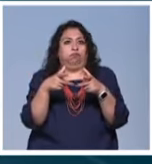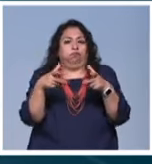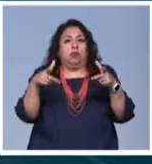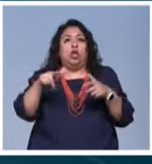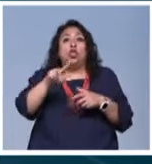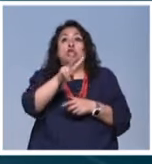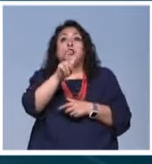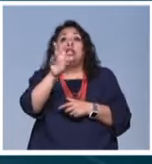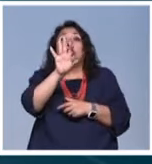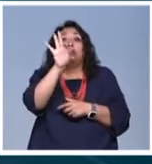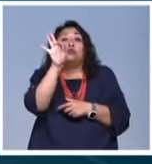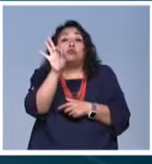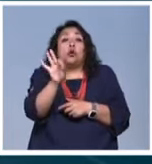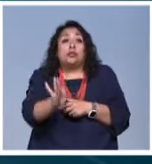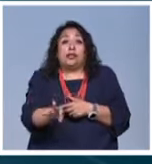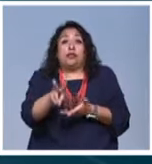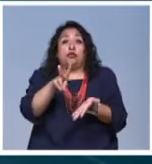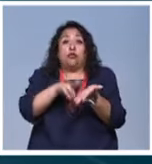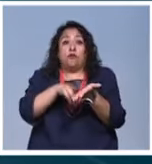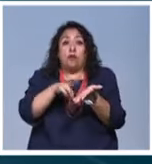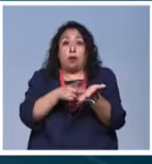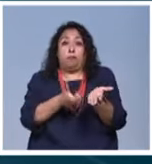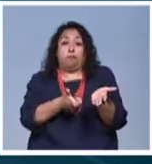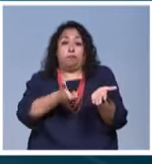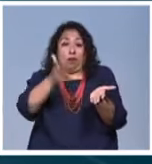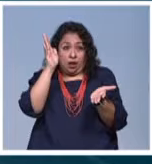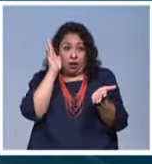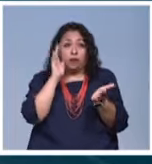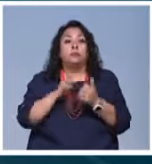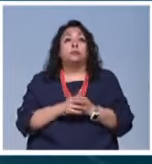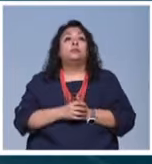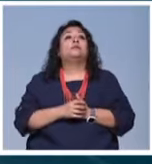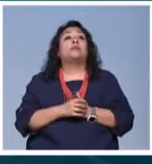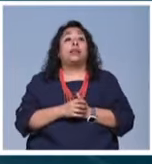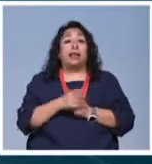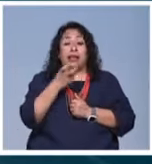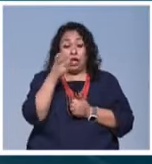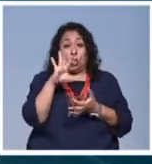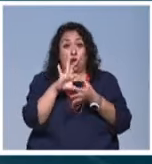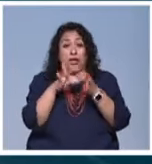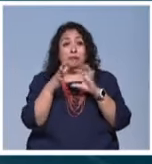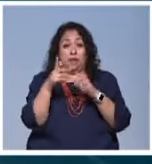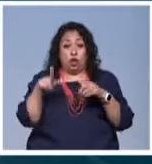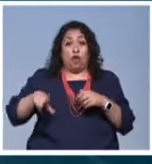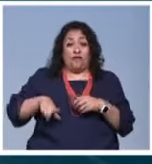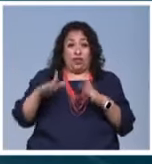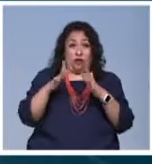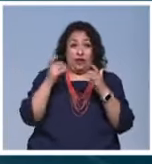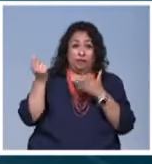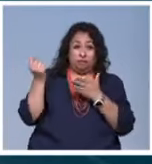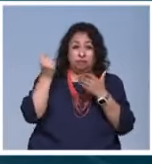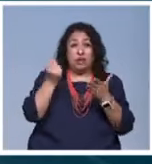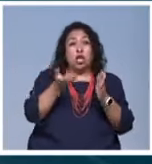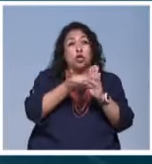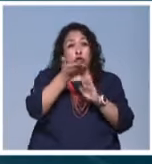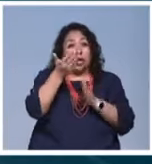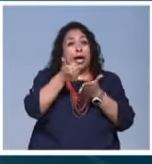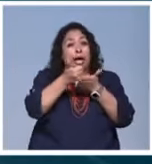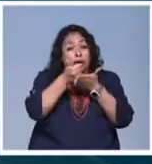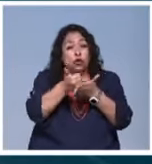un 200 por el valor de sus estadías con estos Olímpicos el gobierno Frances buscó invertir en obras que